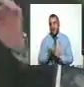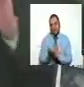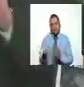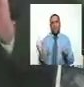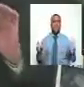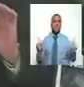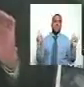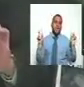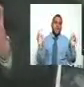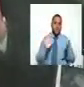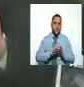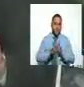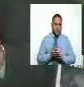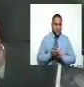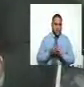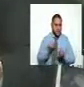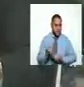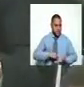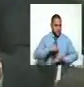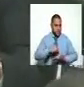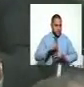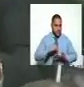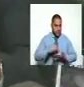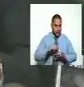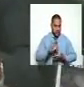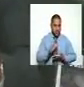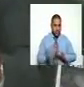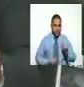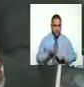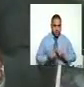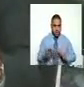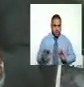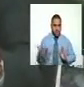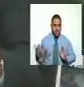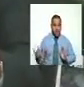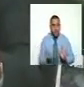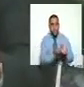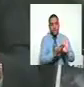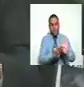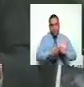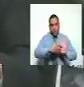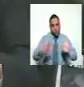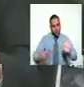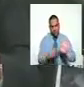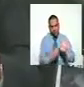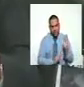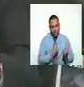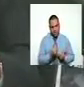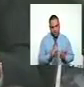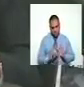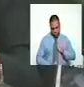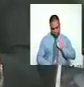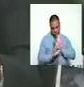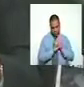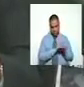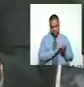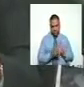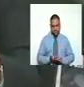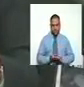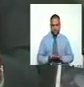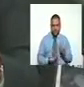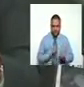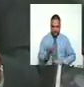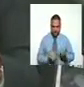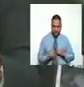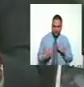Nuestras firmas, presidente, serán incorporadas a una demanda de inconstitucionalidad de acto legislativo para la paz, en la que rechazamos